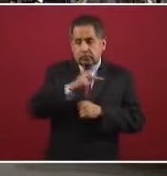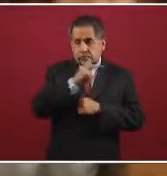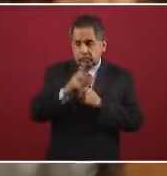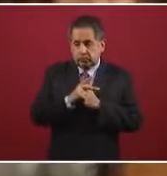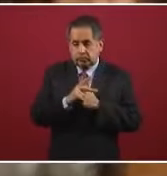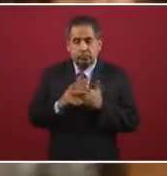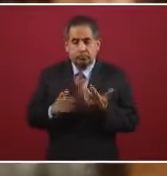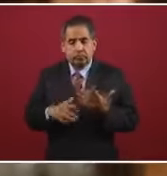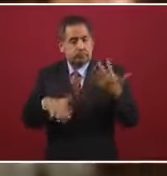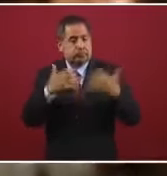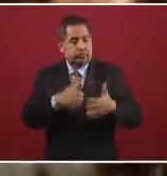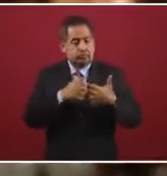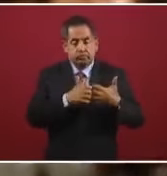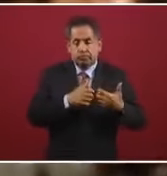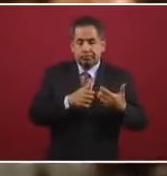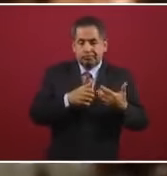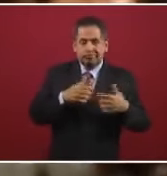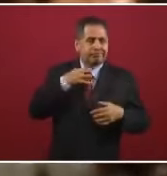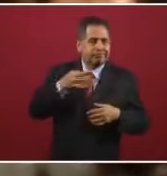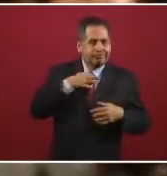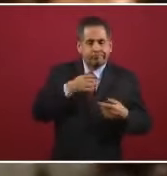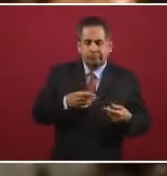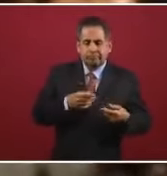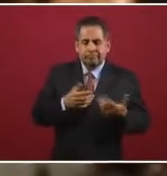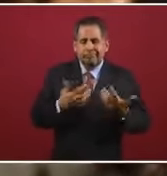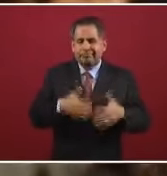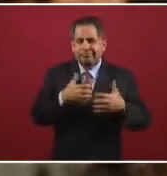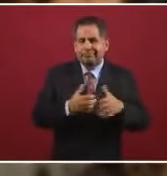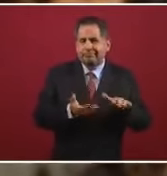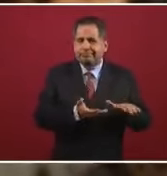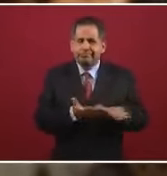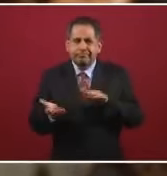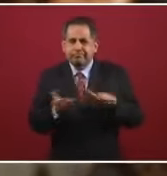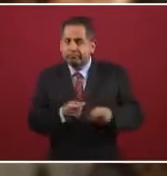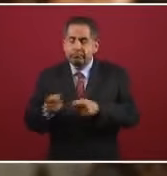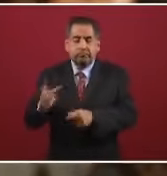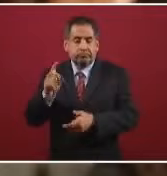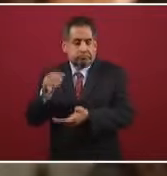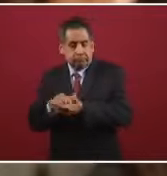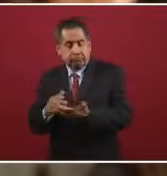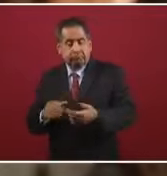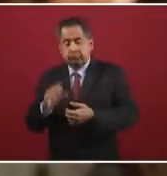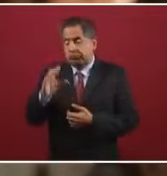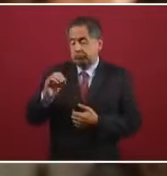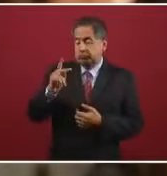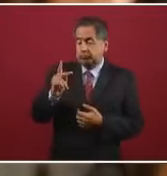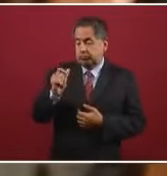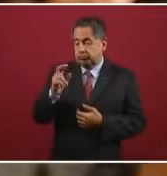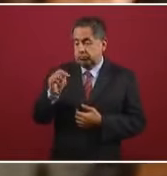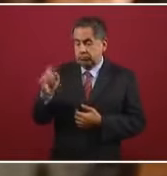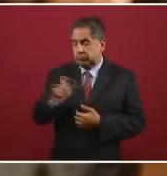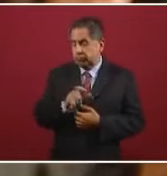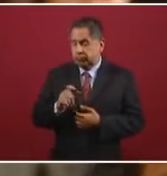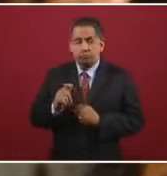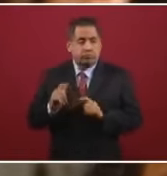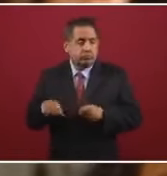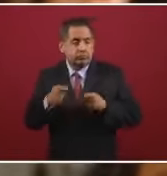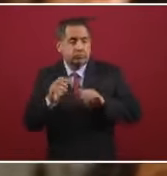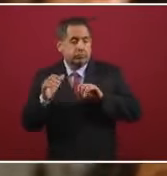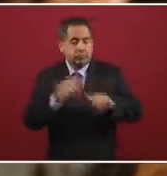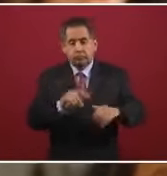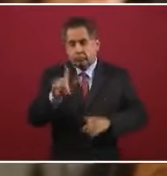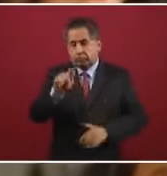industria maquiladora ofrece 30.000, de los cuales solamente de acuerdo a Coparmex han tomado la decisión de emplearse